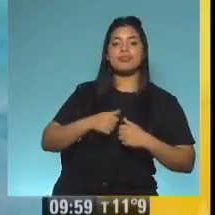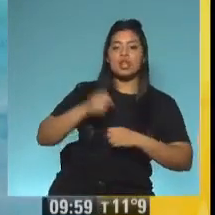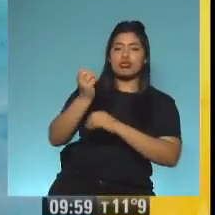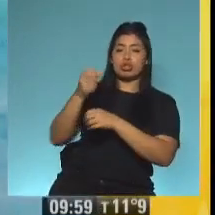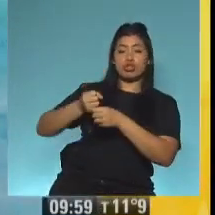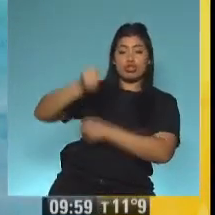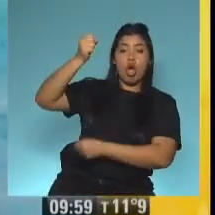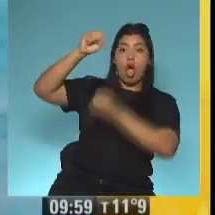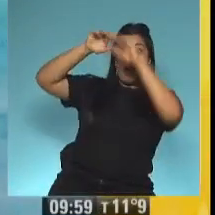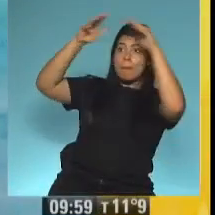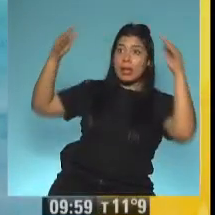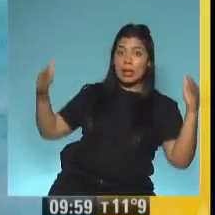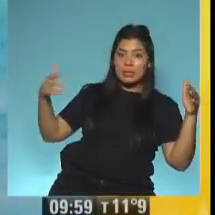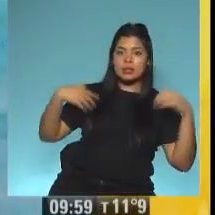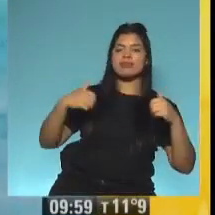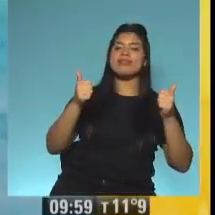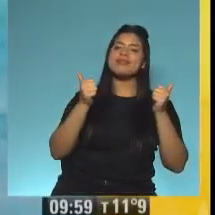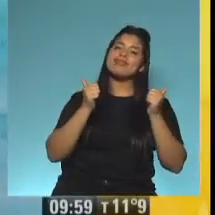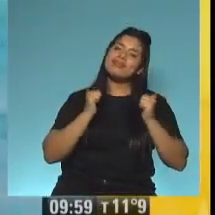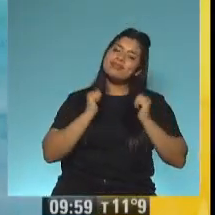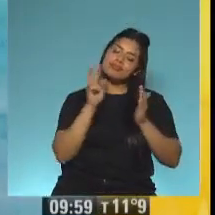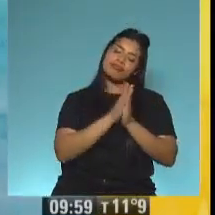mientras, Pino seguía en el mar.